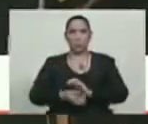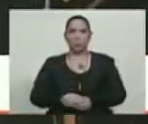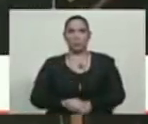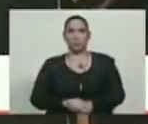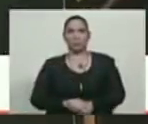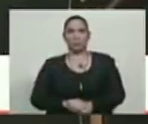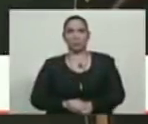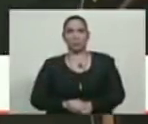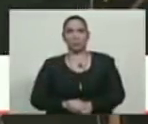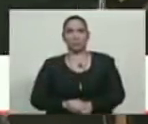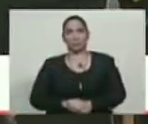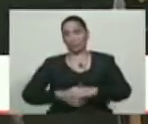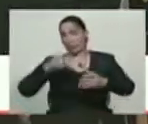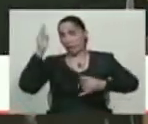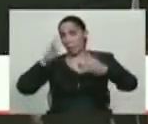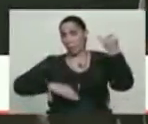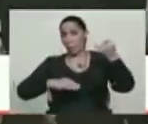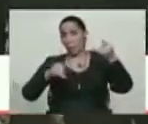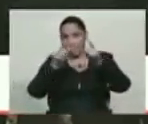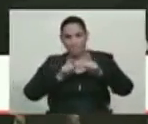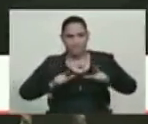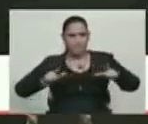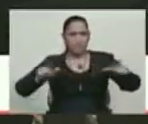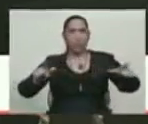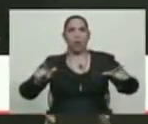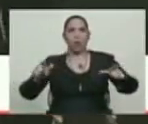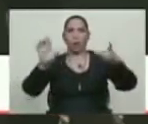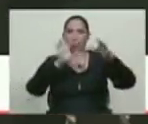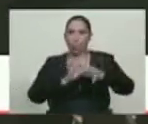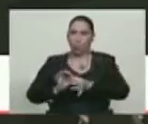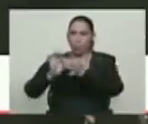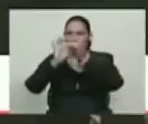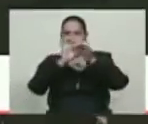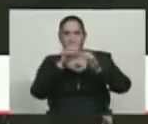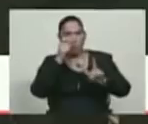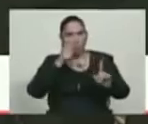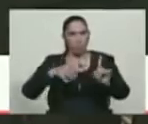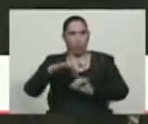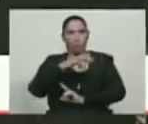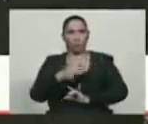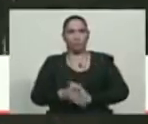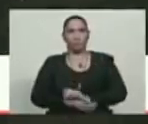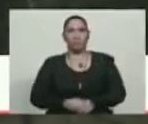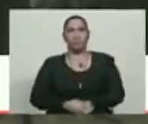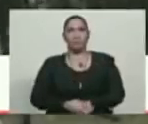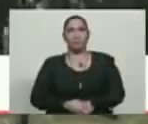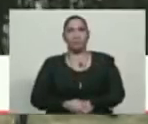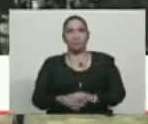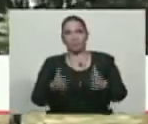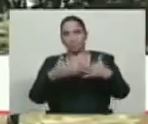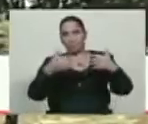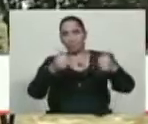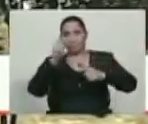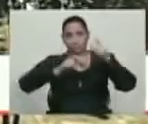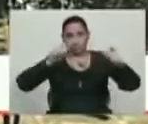estar hasta el último palmo del territorio nacional, en unión con el pueblo, dando seguridad